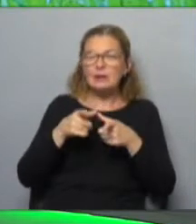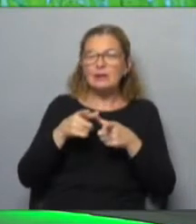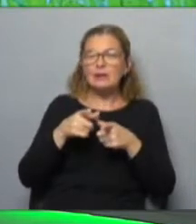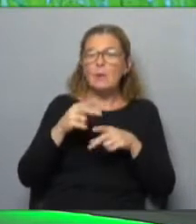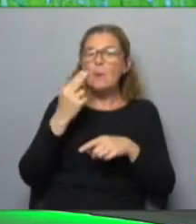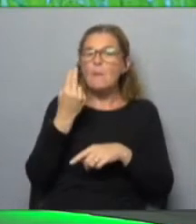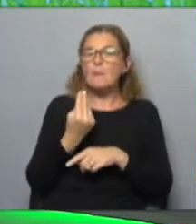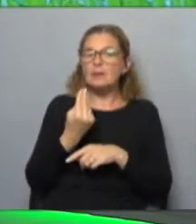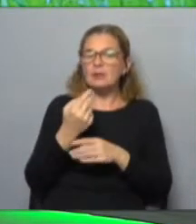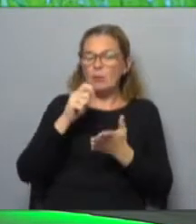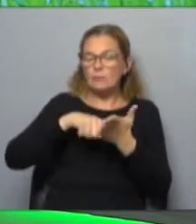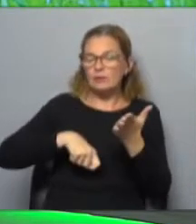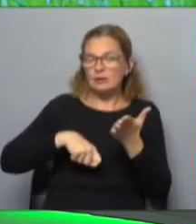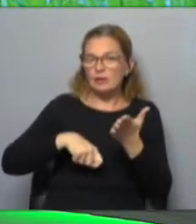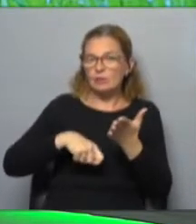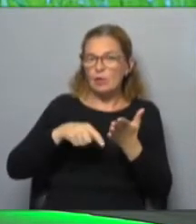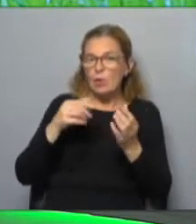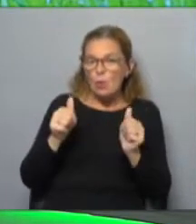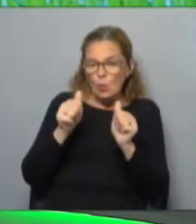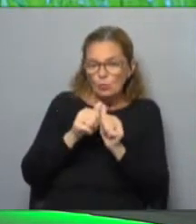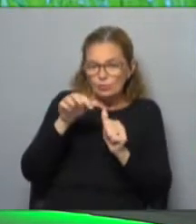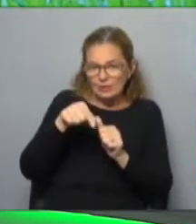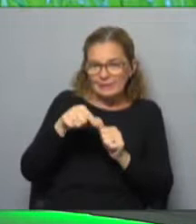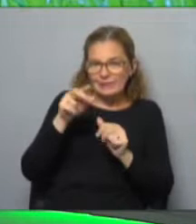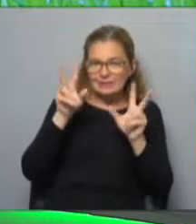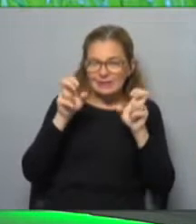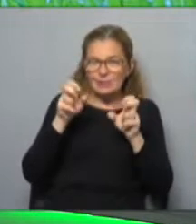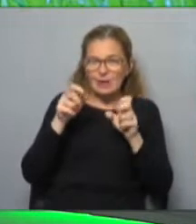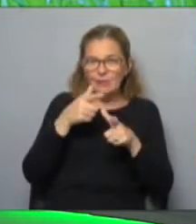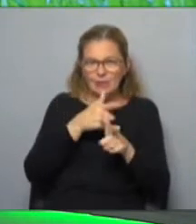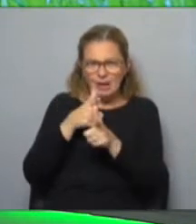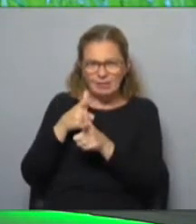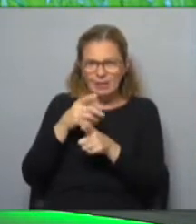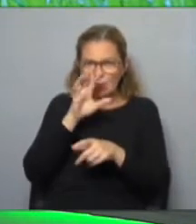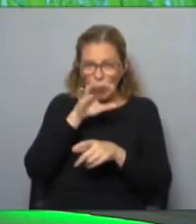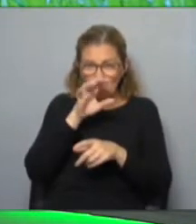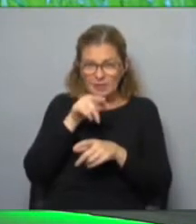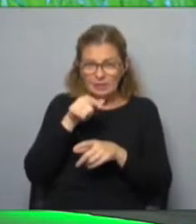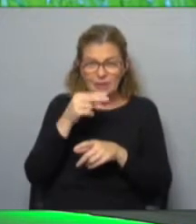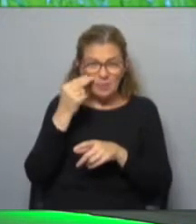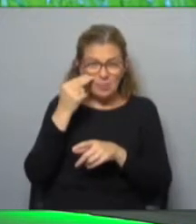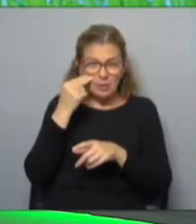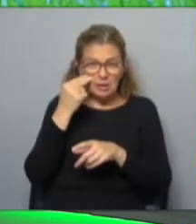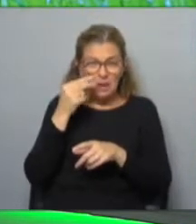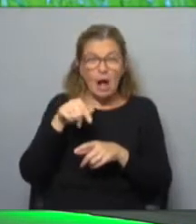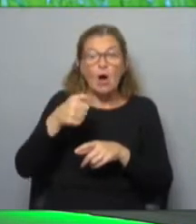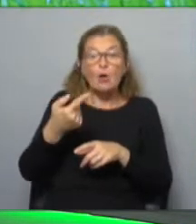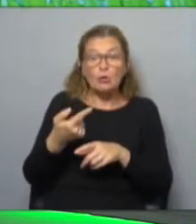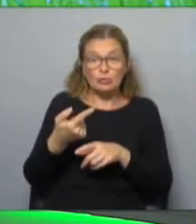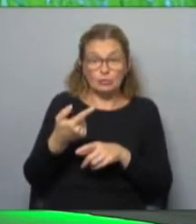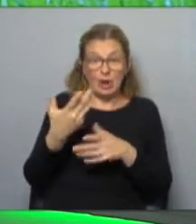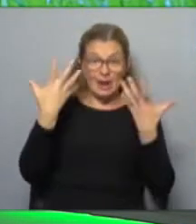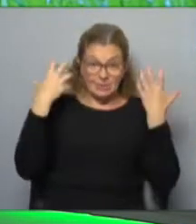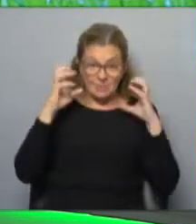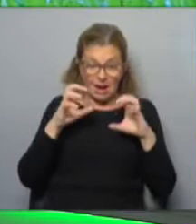permisos y habilitaciones. Bueno, justamente sobre lo que sucede con la caza y con los perros, y cómo esto afecta a otras especies que se